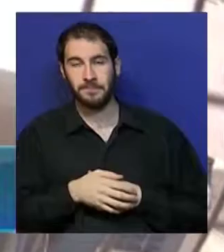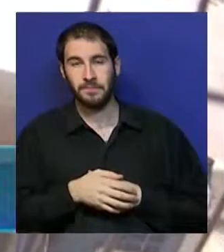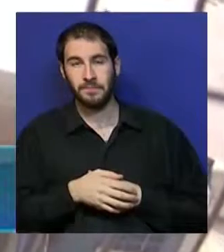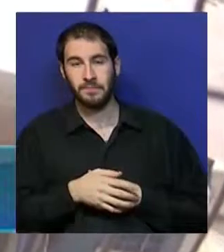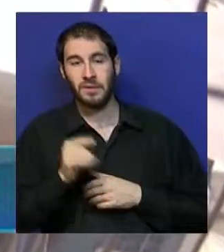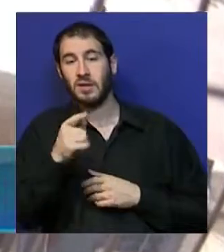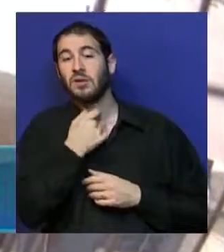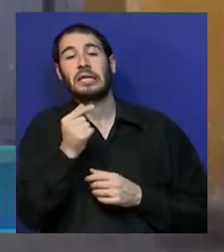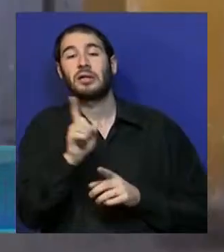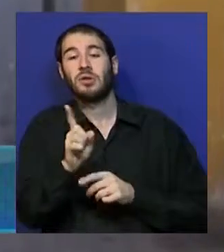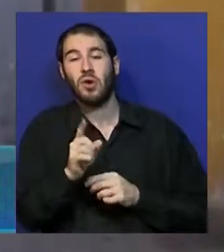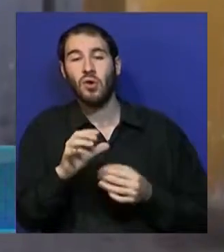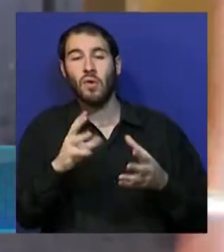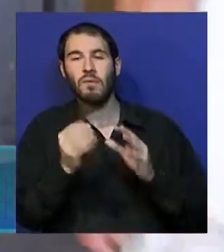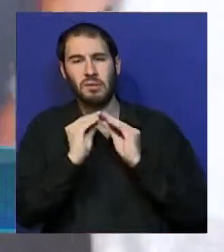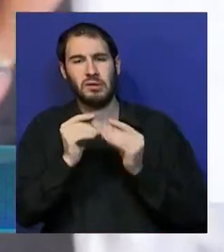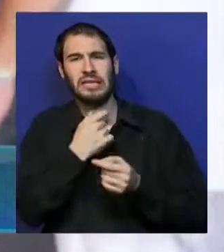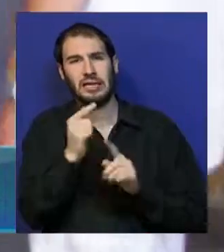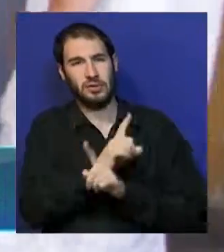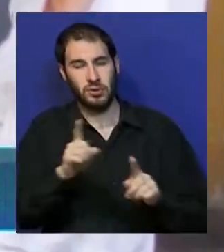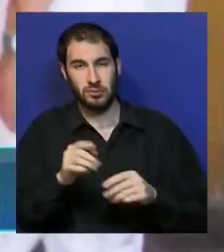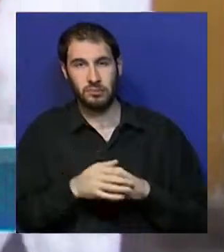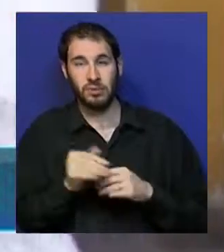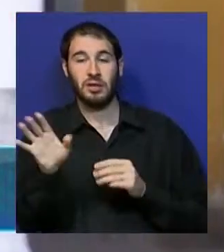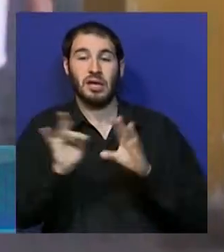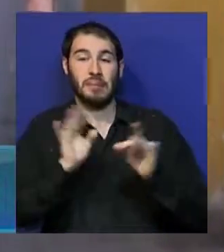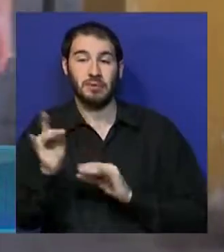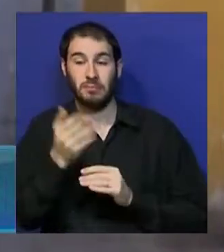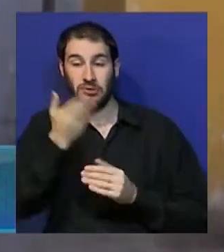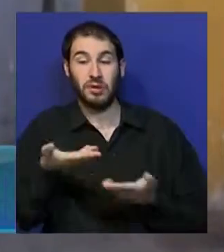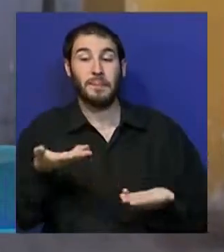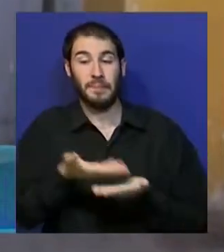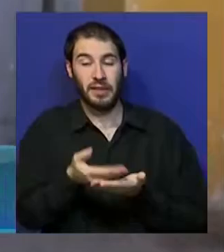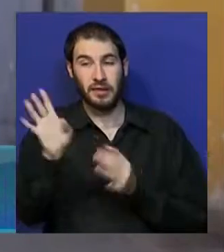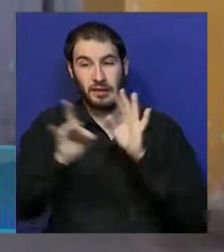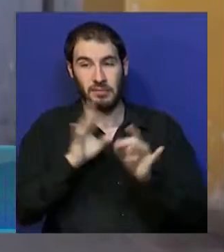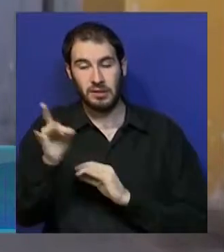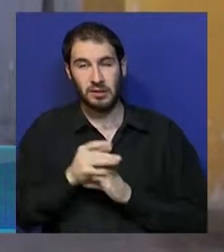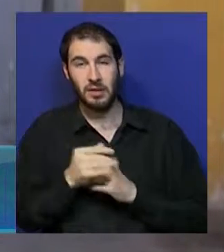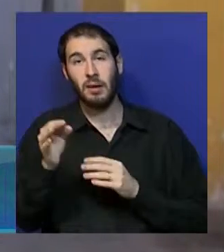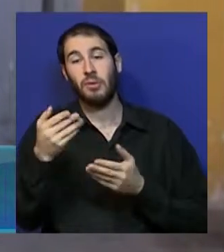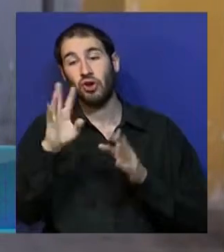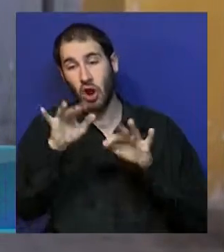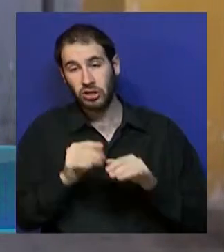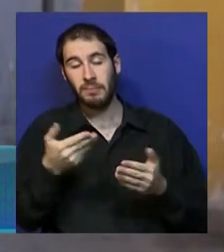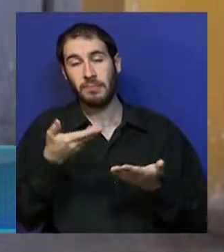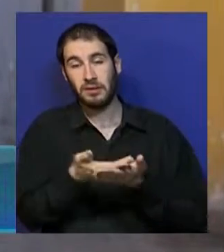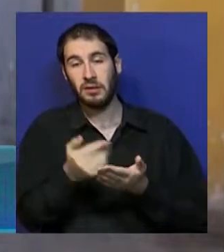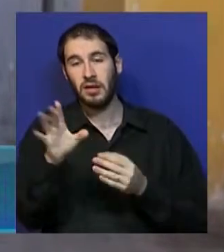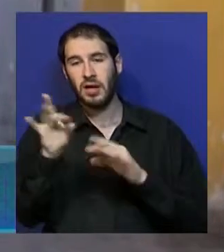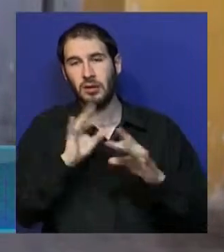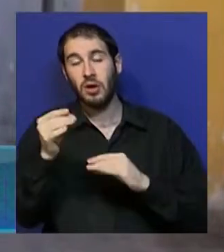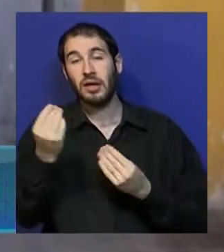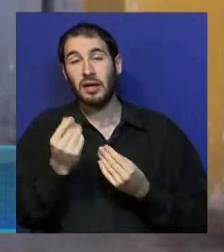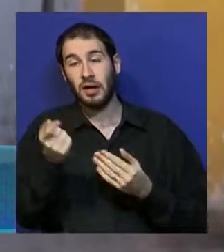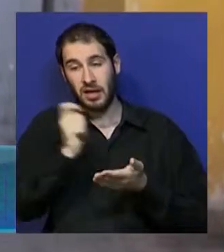no querían este tipo de discusiones, así que se los invitó a los que pidieron, a los que había presentado esta nota, que se los invitó a que